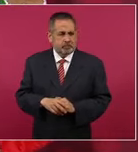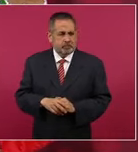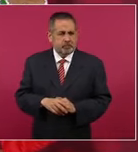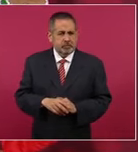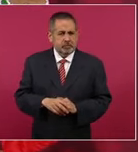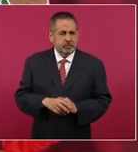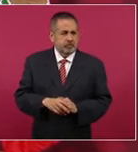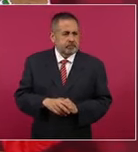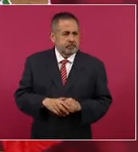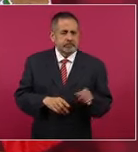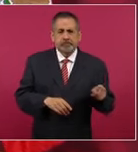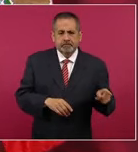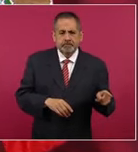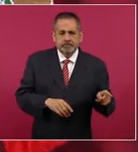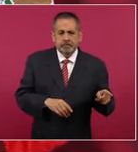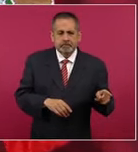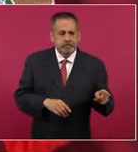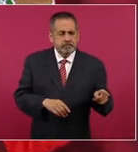negarle la posibilidad